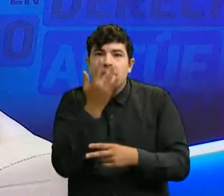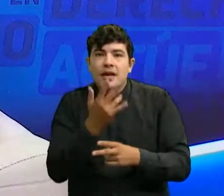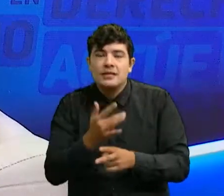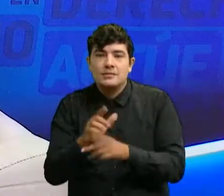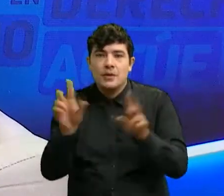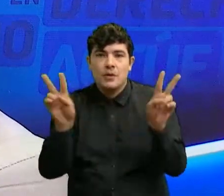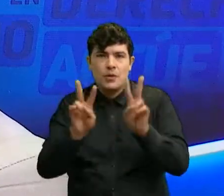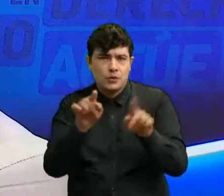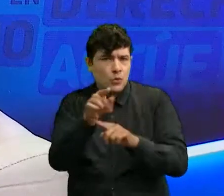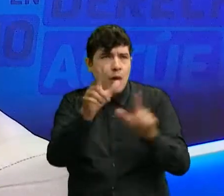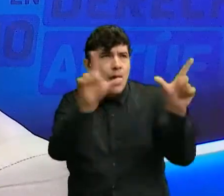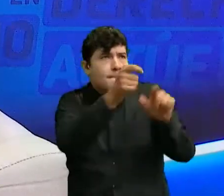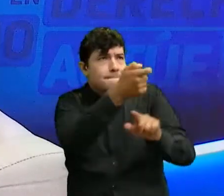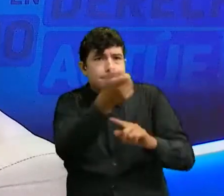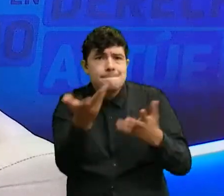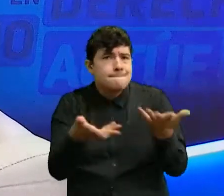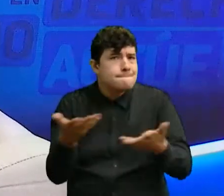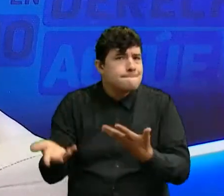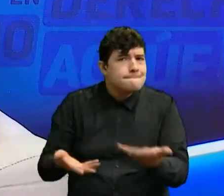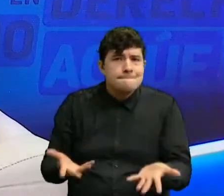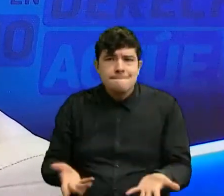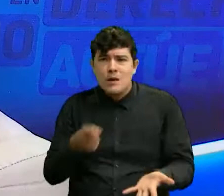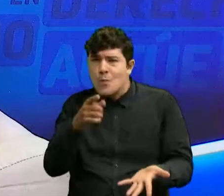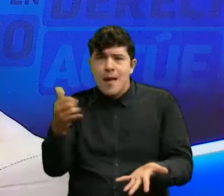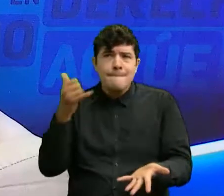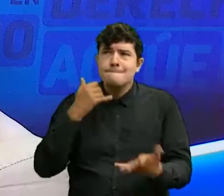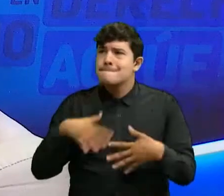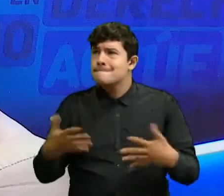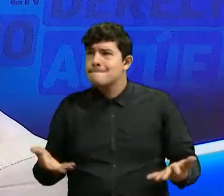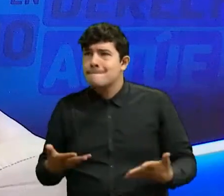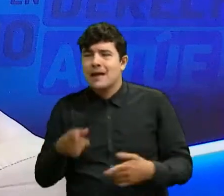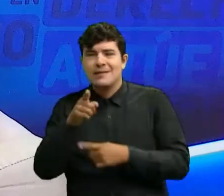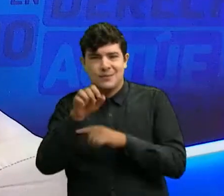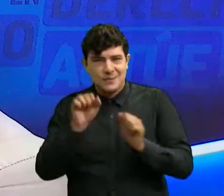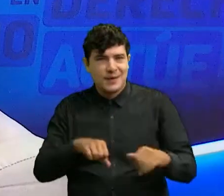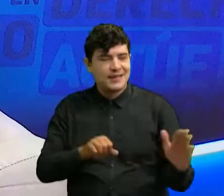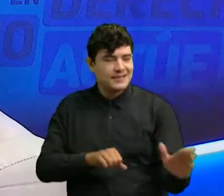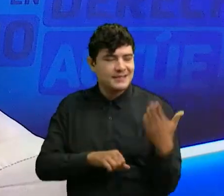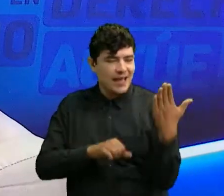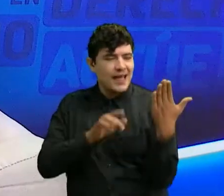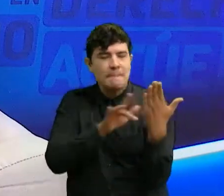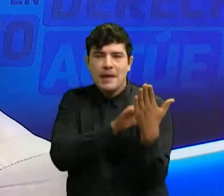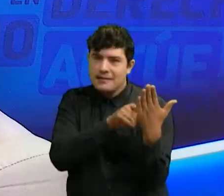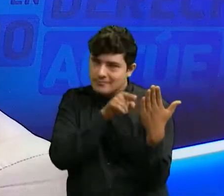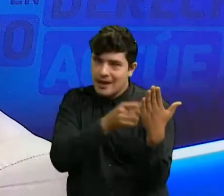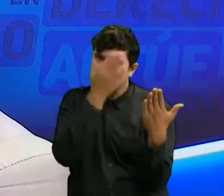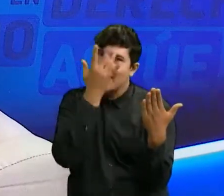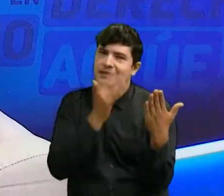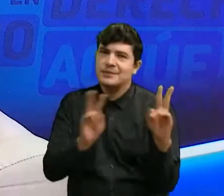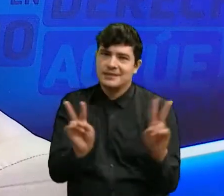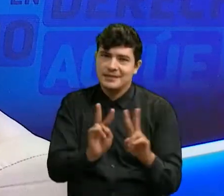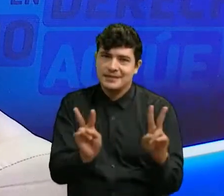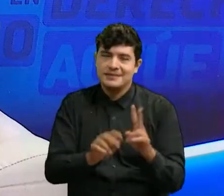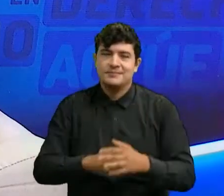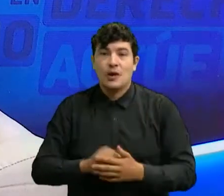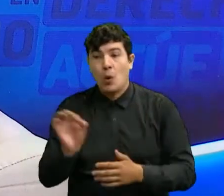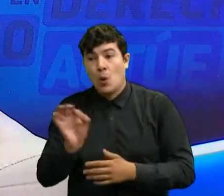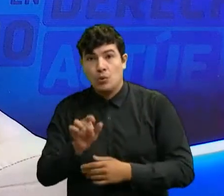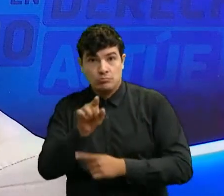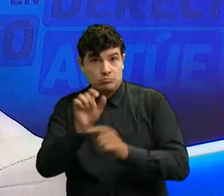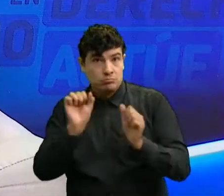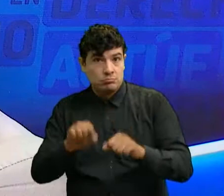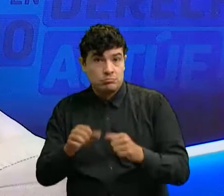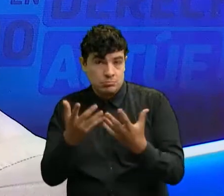en vivo en Facebook Live, en el perfil del canal TRO. Allí estamos en vivo y en directo. O lo puede hacer a través de